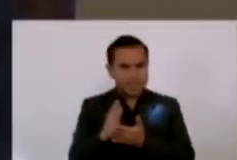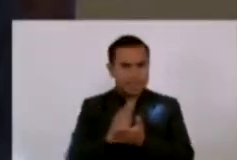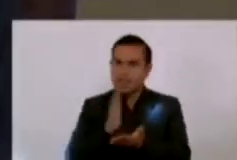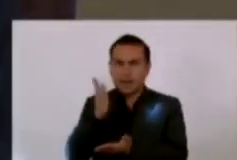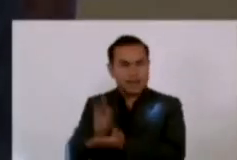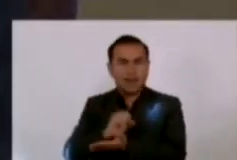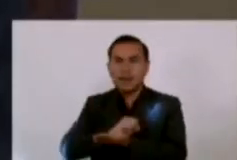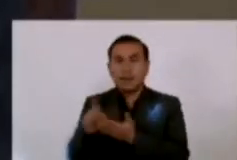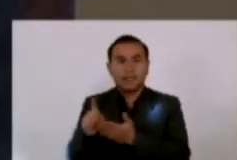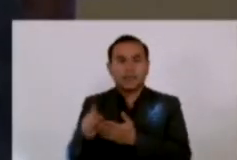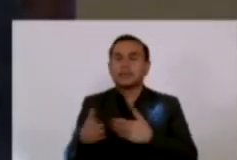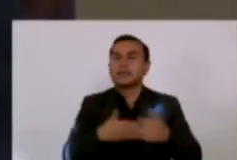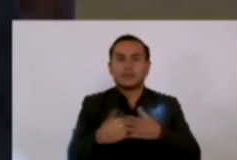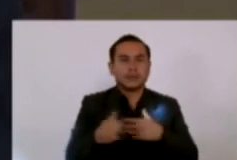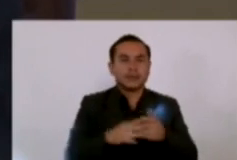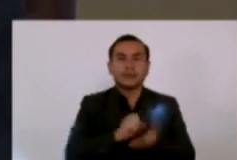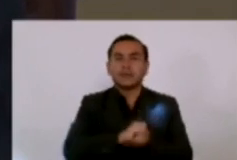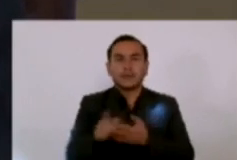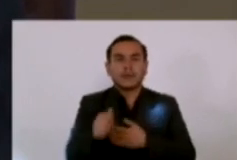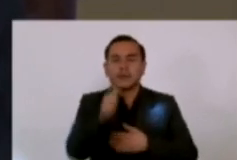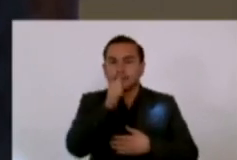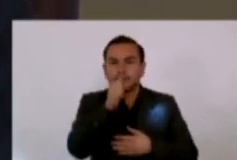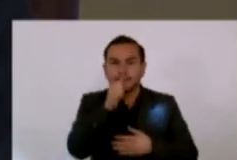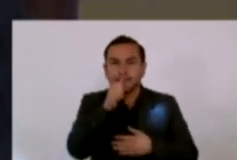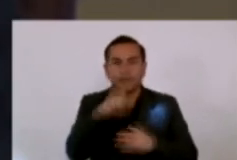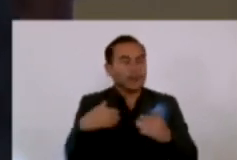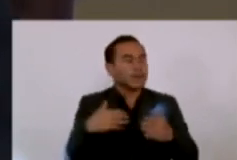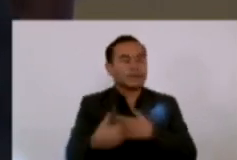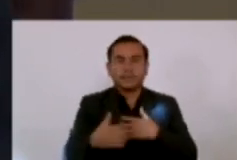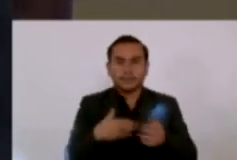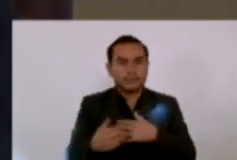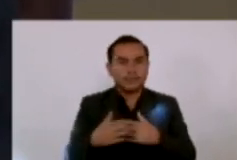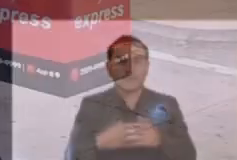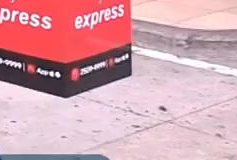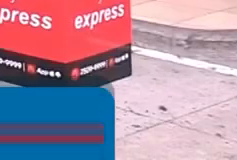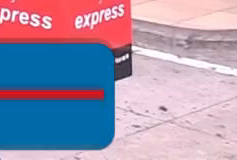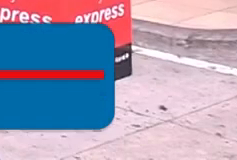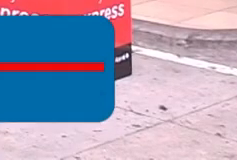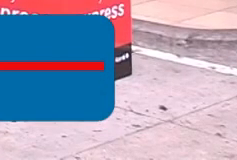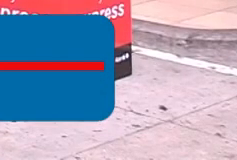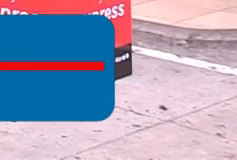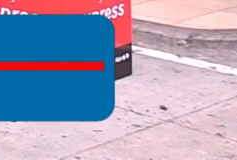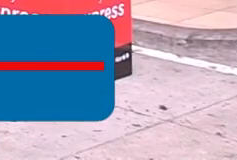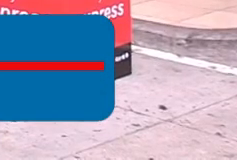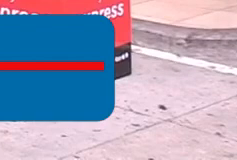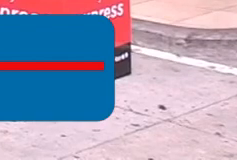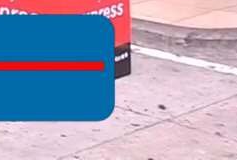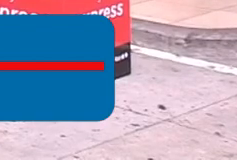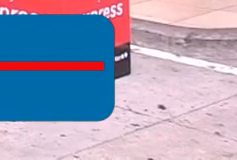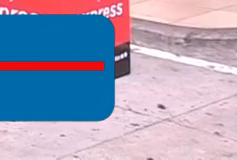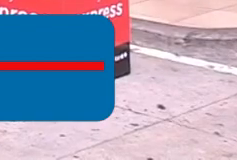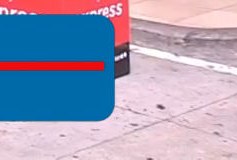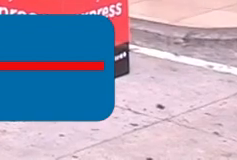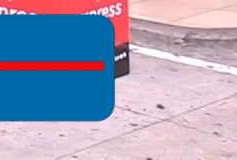del presidente bucl en el que prohíbe a negocios de este tipo brindar servicios en mesas ayer pues en la noche hicimos